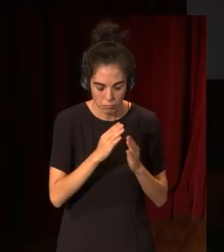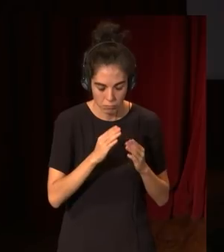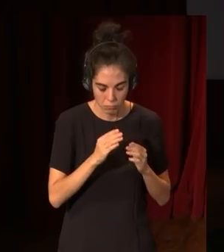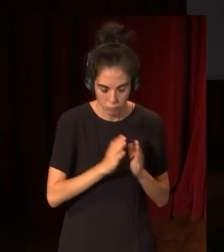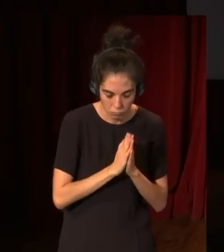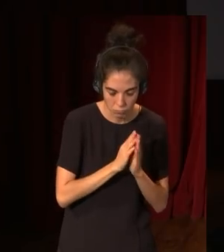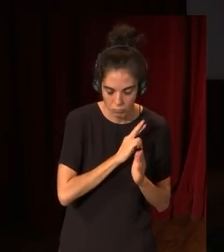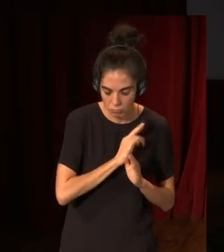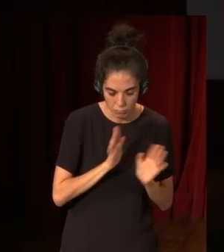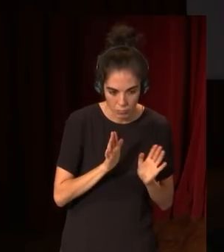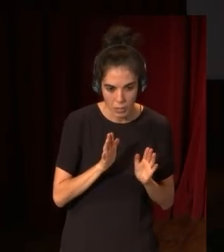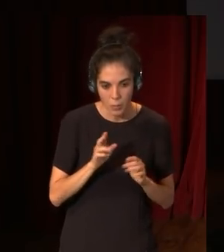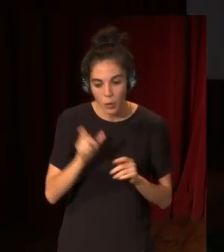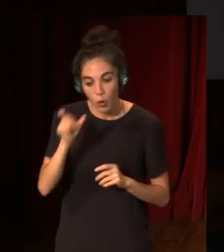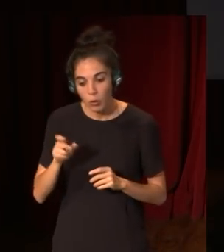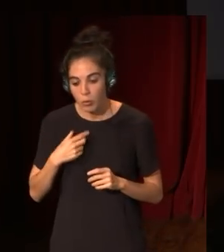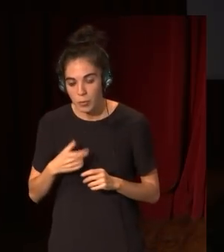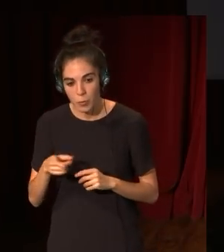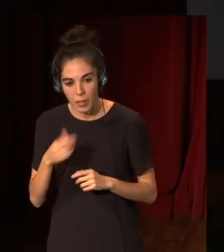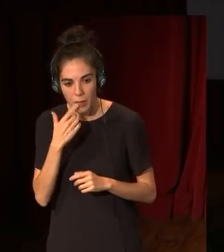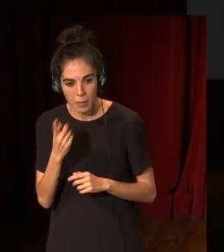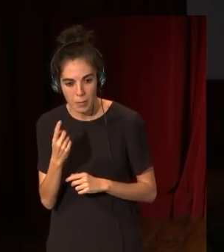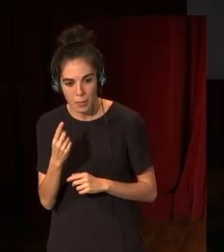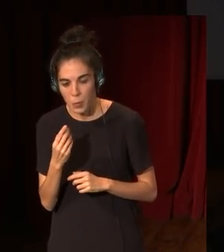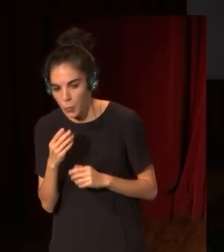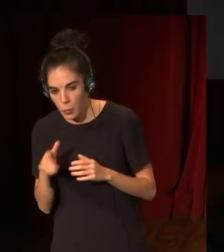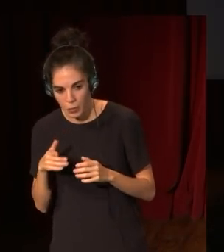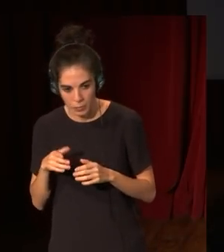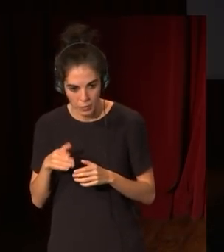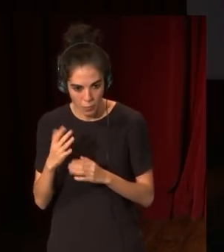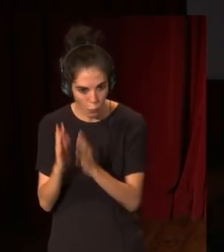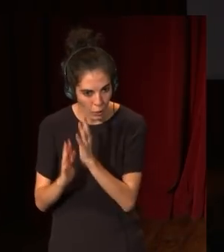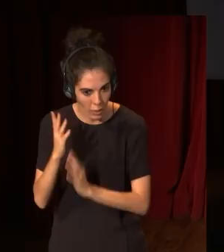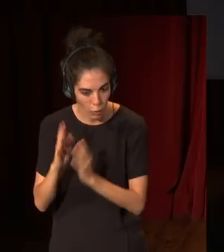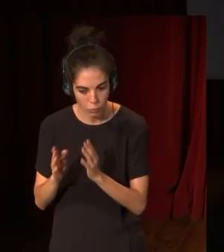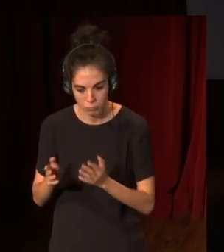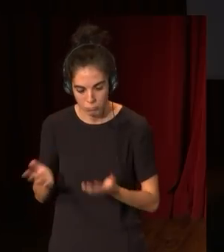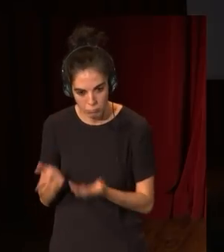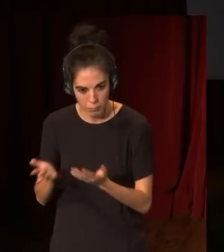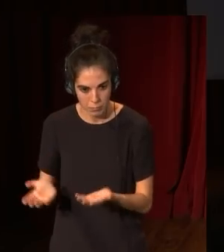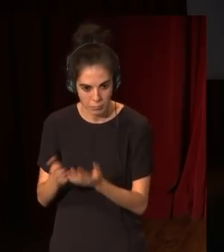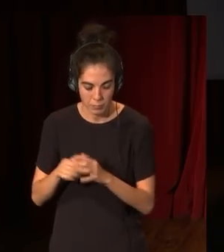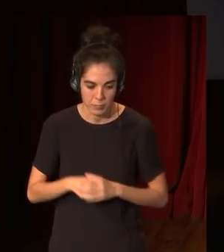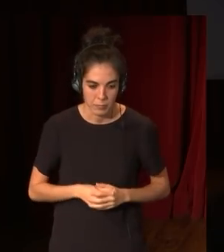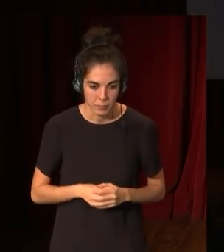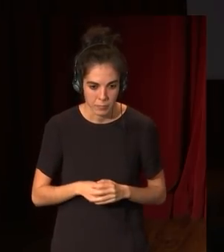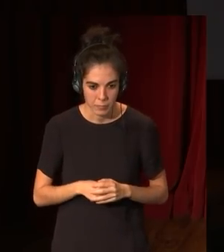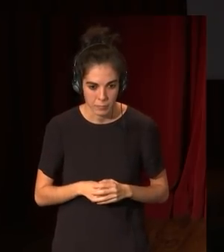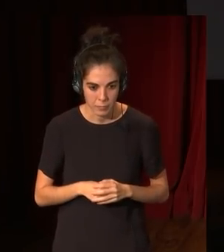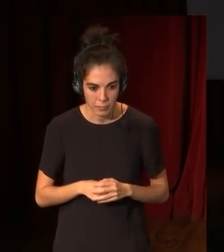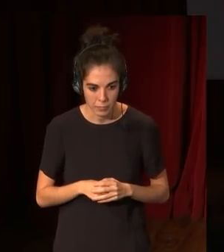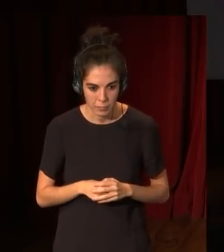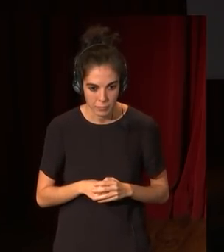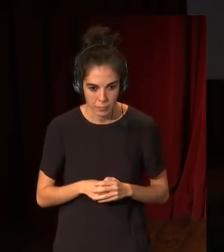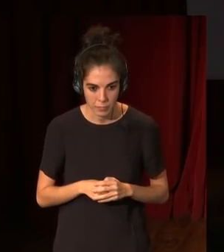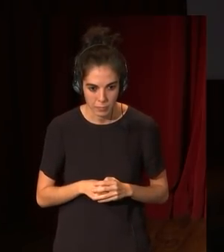cocina soplando la lumbre de la cocina para mantener el fuego encendido o digamos para